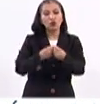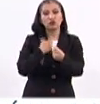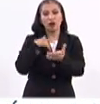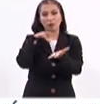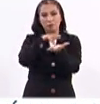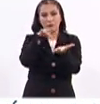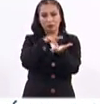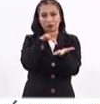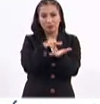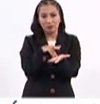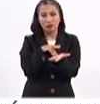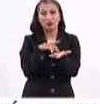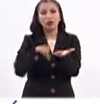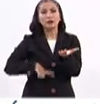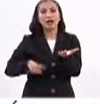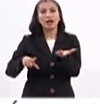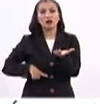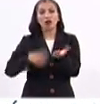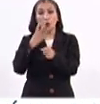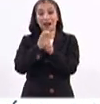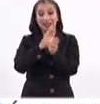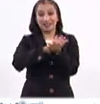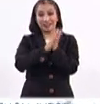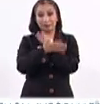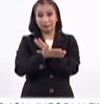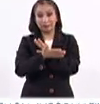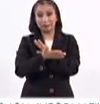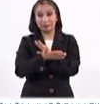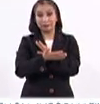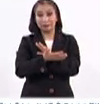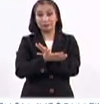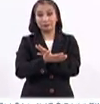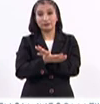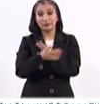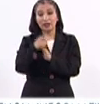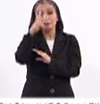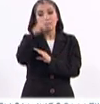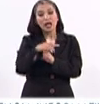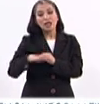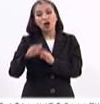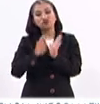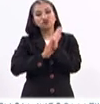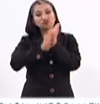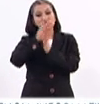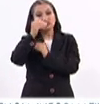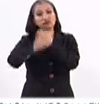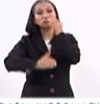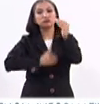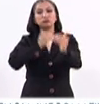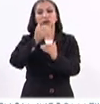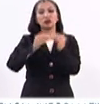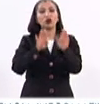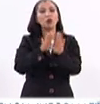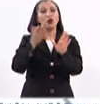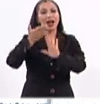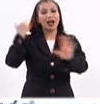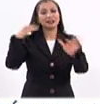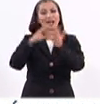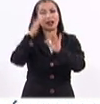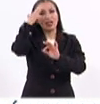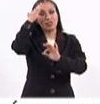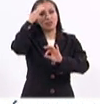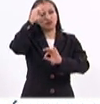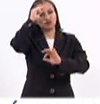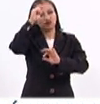con el apoyo del gobierno de la Cuarta Transformación el México progresista como el que describió el gran